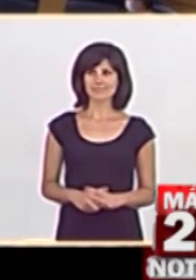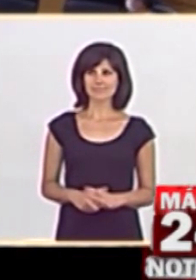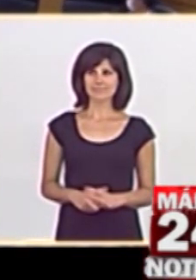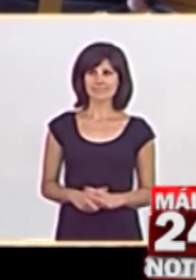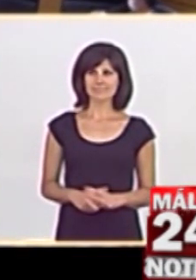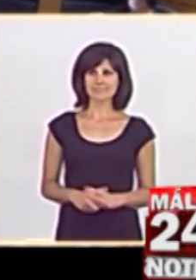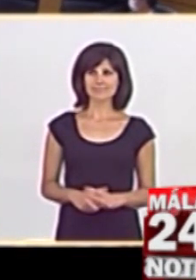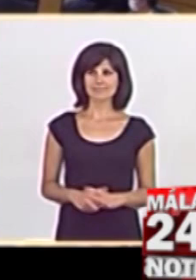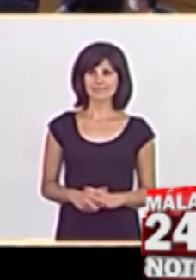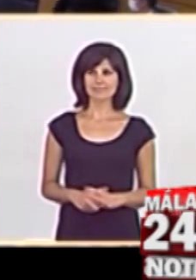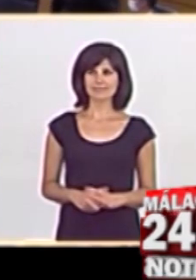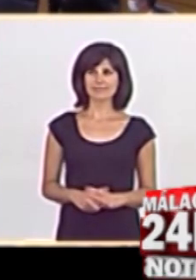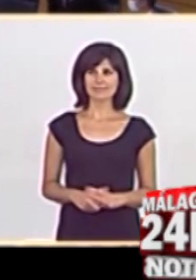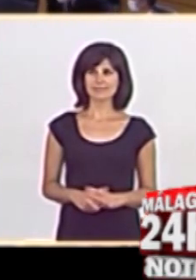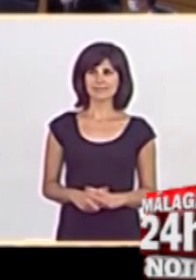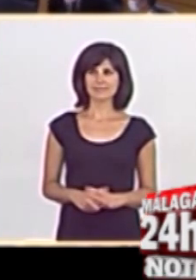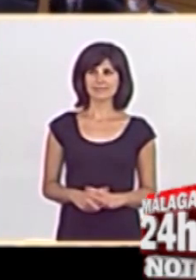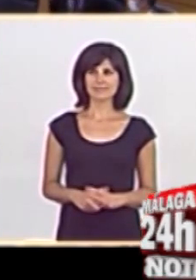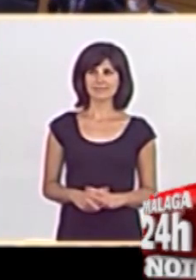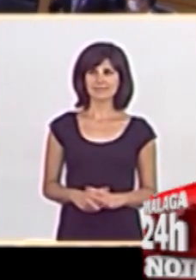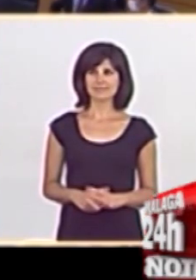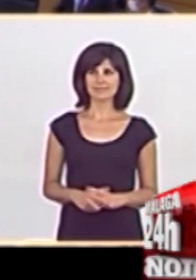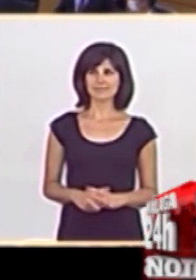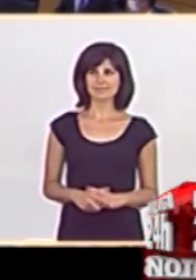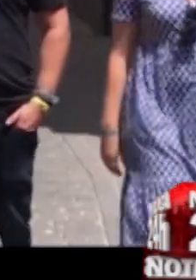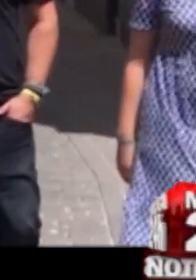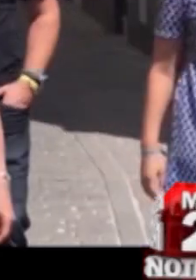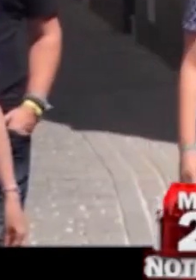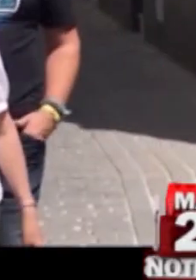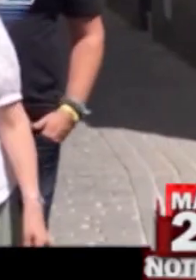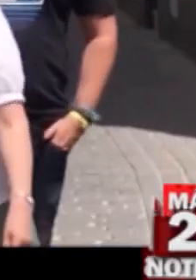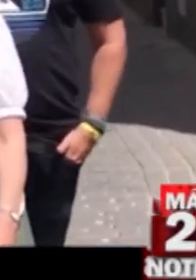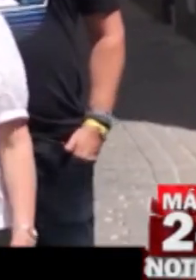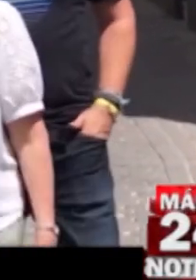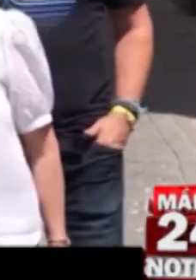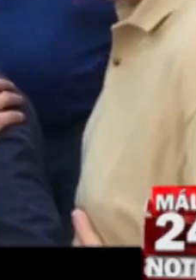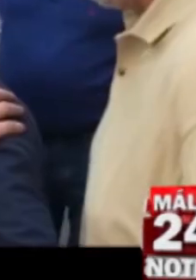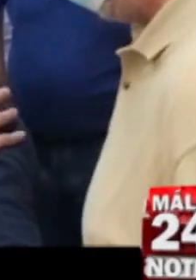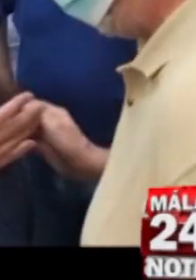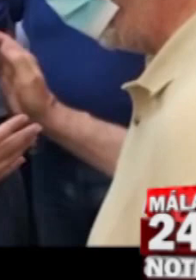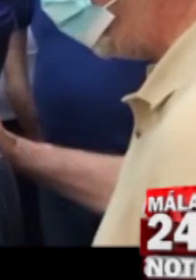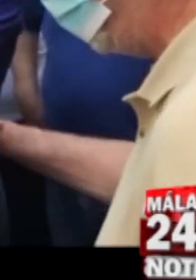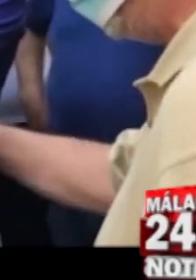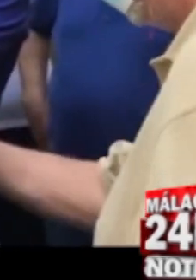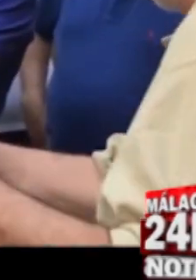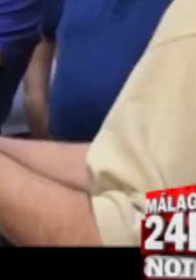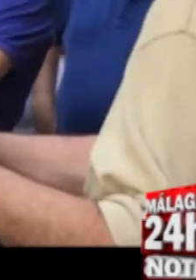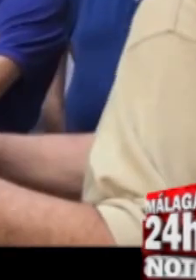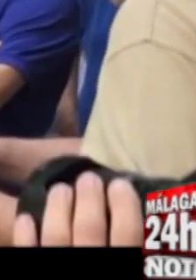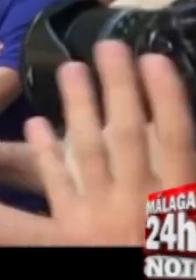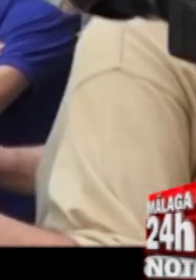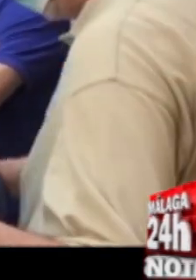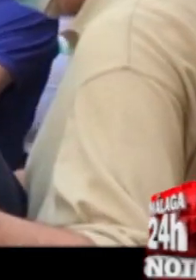quiso conservar el acta y la presidencia del propio grupo hasta que no se ha asegurado un plus de responsabilidad